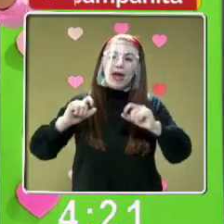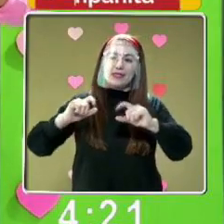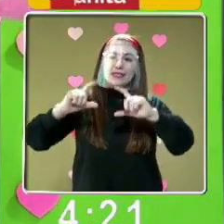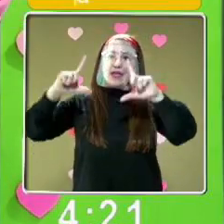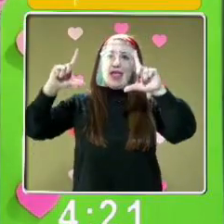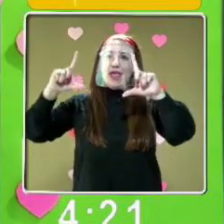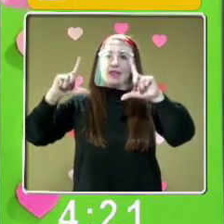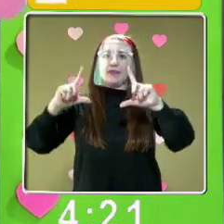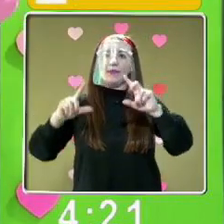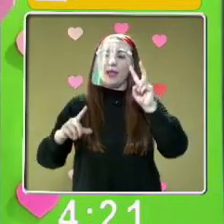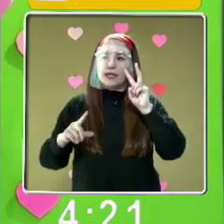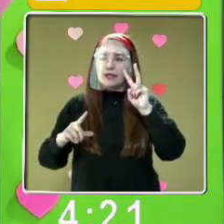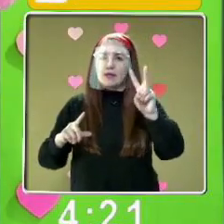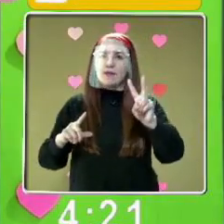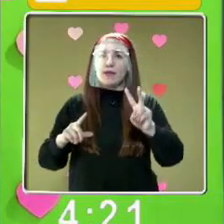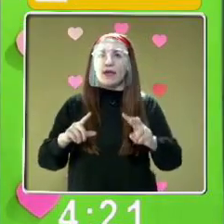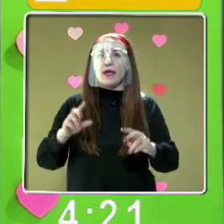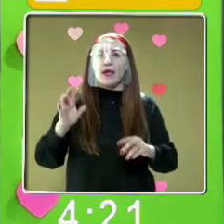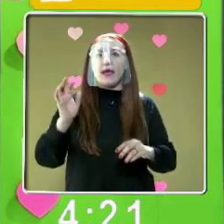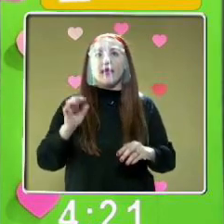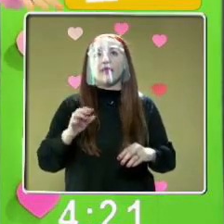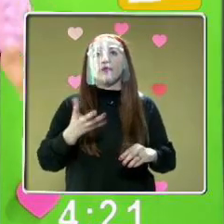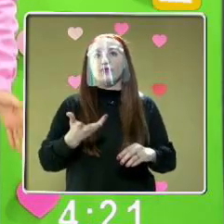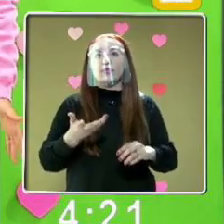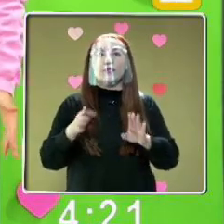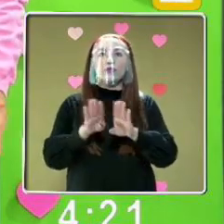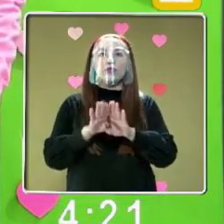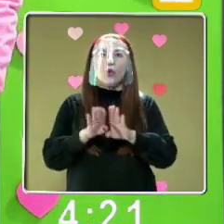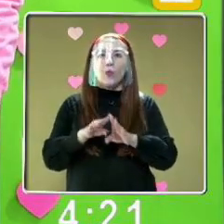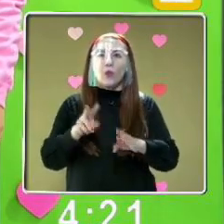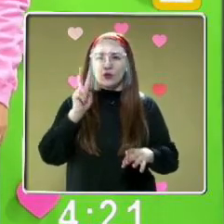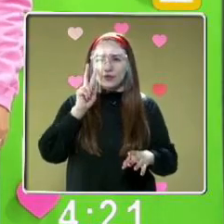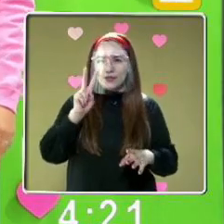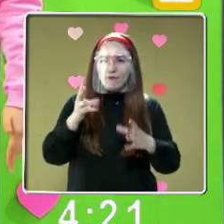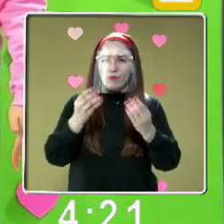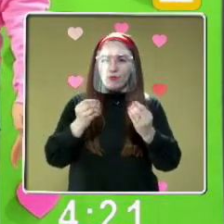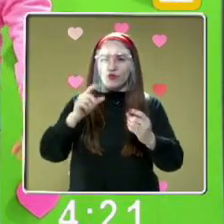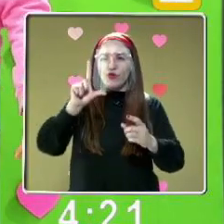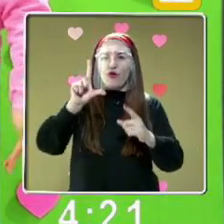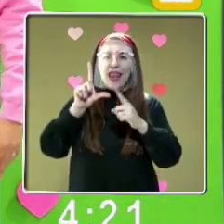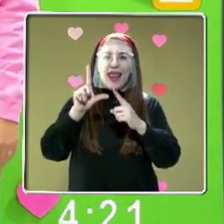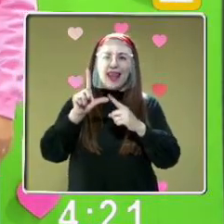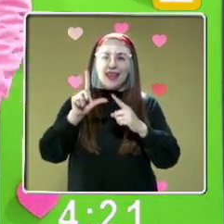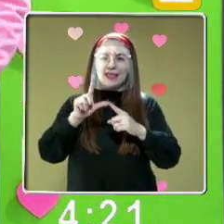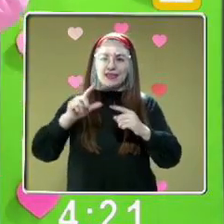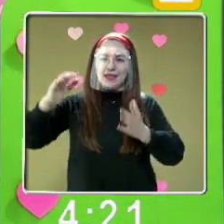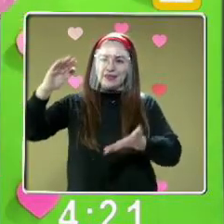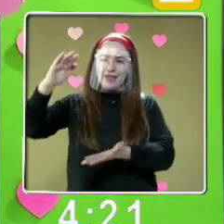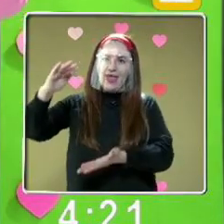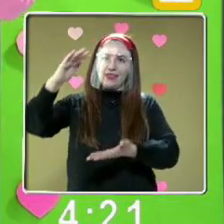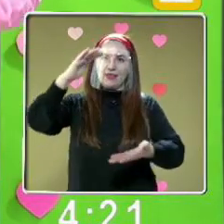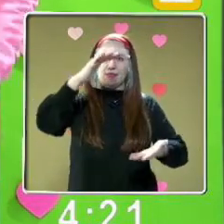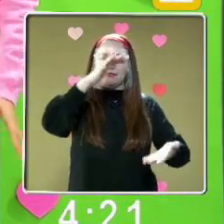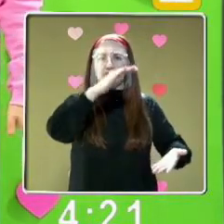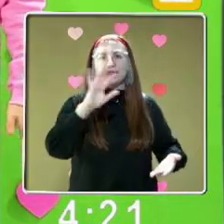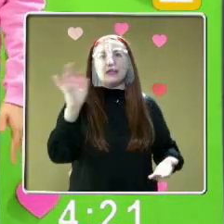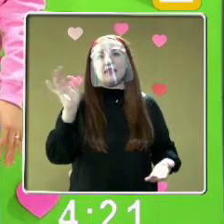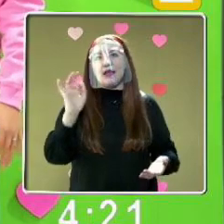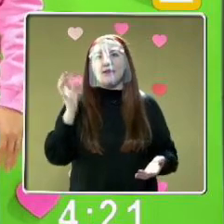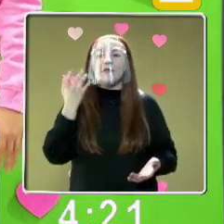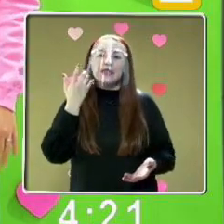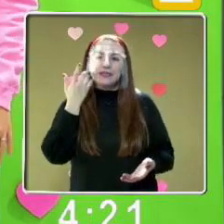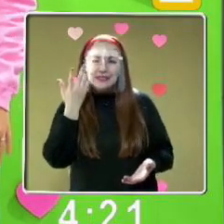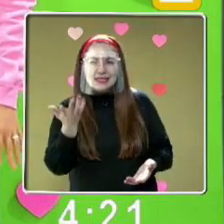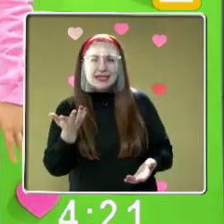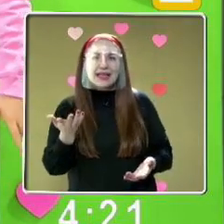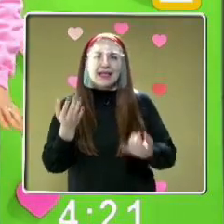más grande, a lo mejor le quiere hacer una lona. Ya ve que ahorita está, se ve mucho eso de que ponen letras grandes hasta, uh-huh, gigantes, maestra. Entonces, a lo mejor Eduardo como que anda